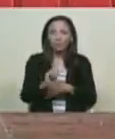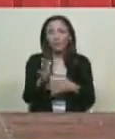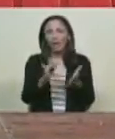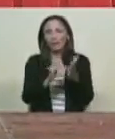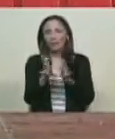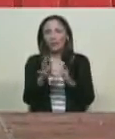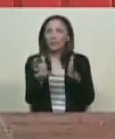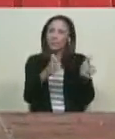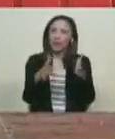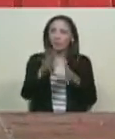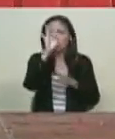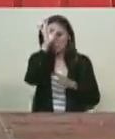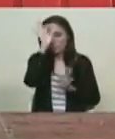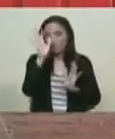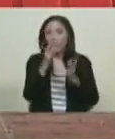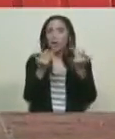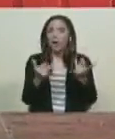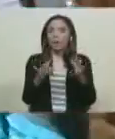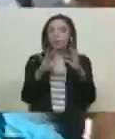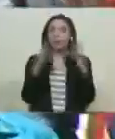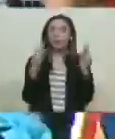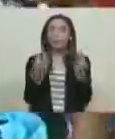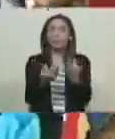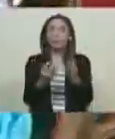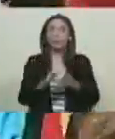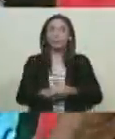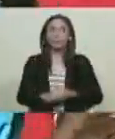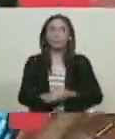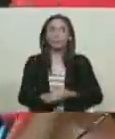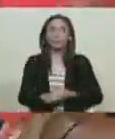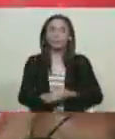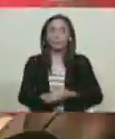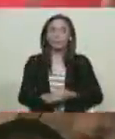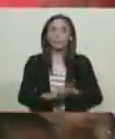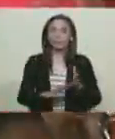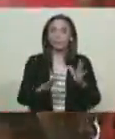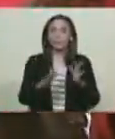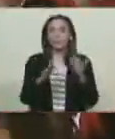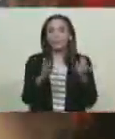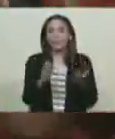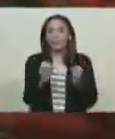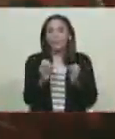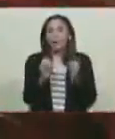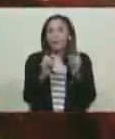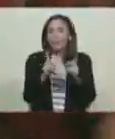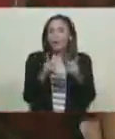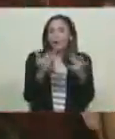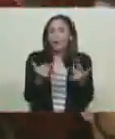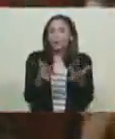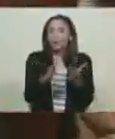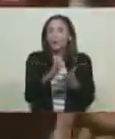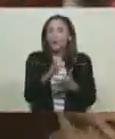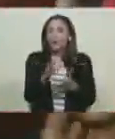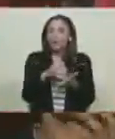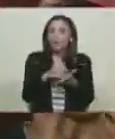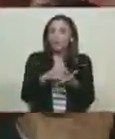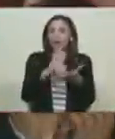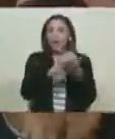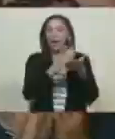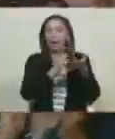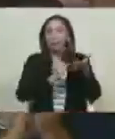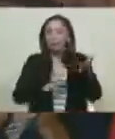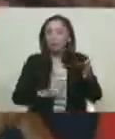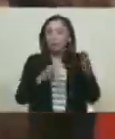nuestra familia, la vida y el futuro y la paz de la patria. No nos estamos jugando un contrato colectivo,